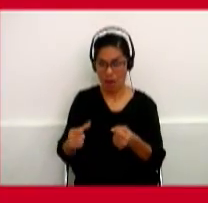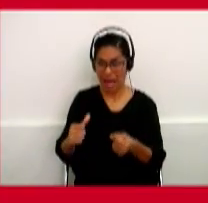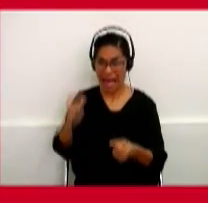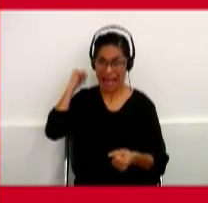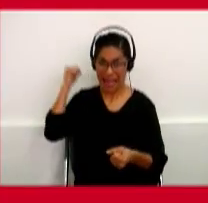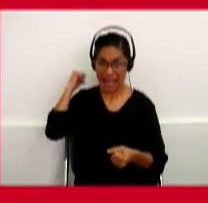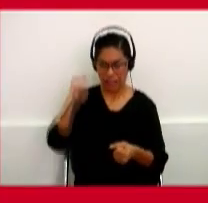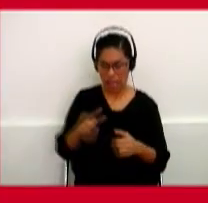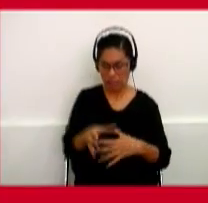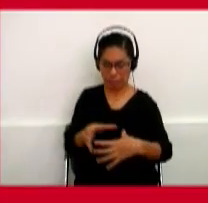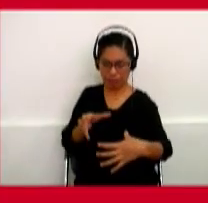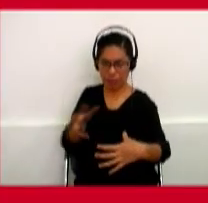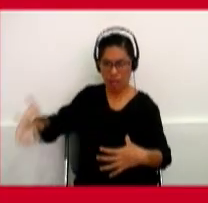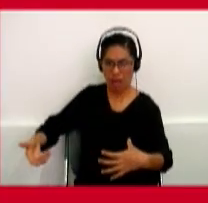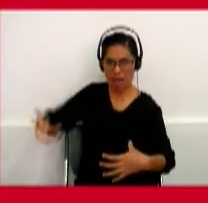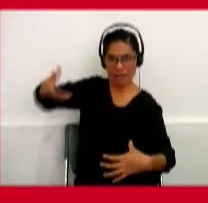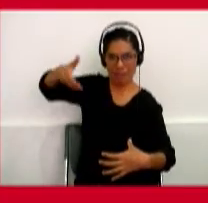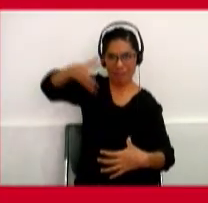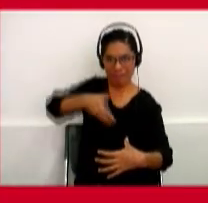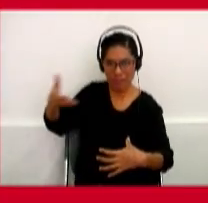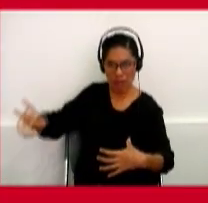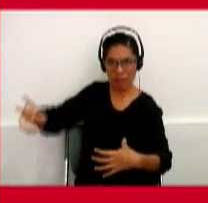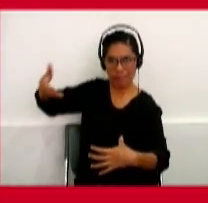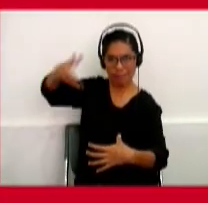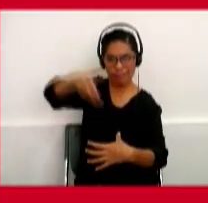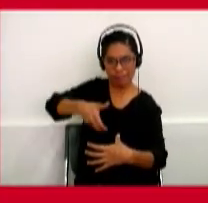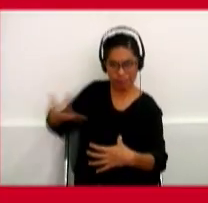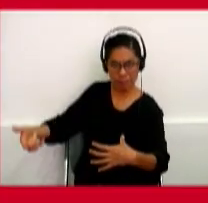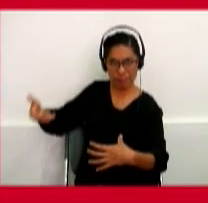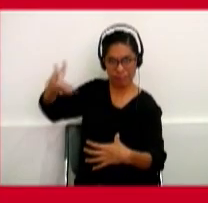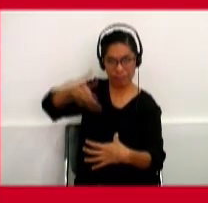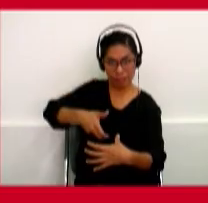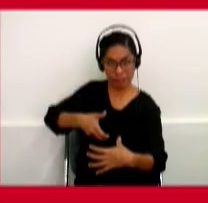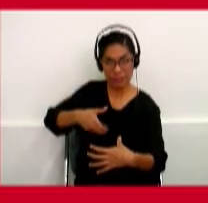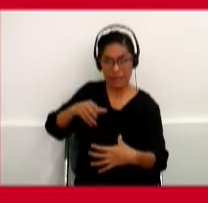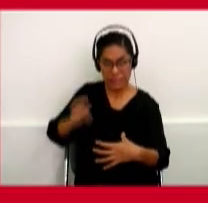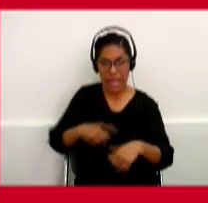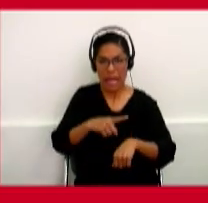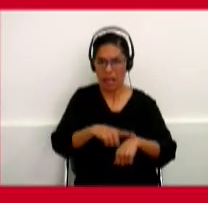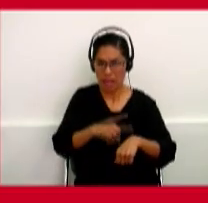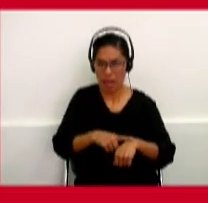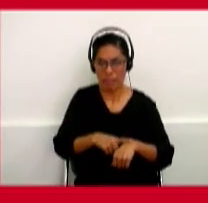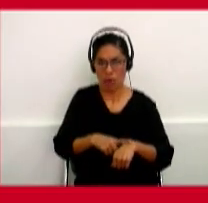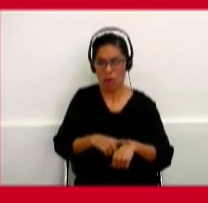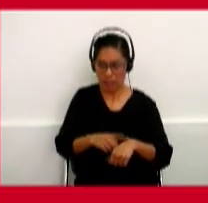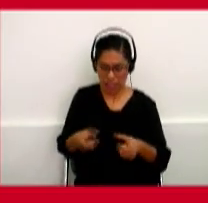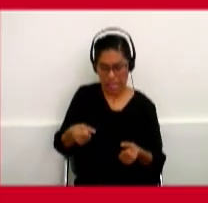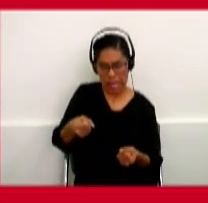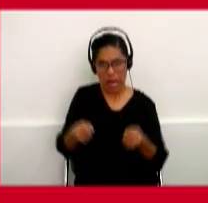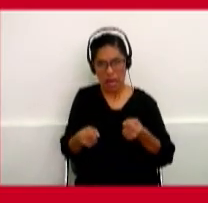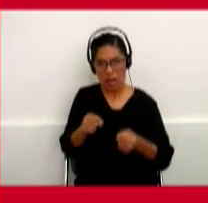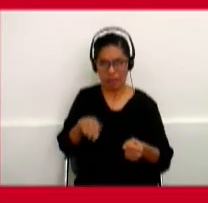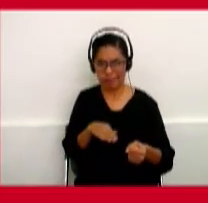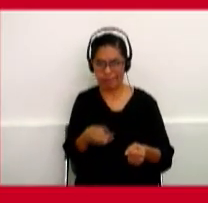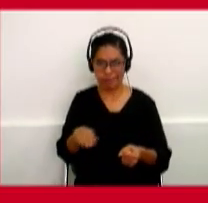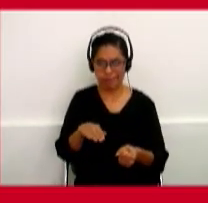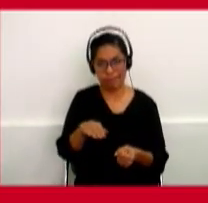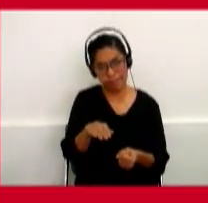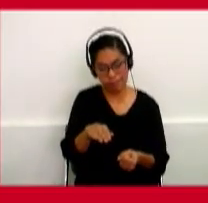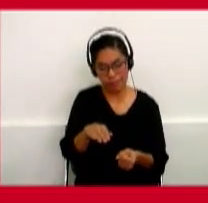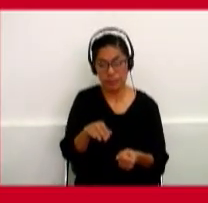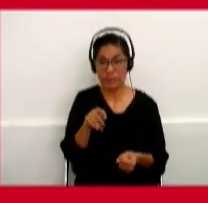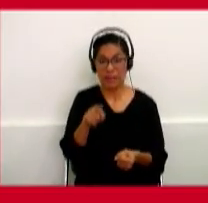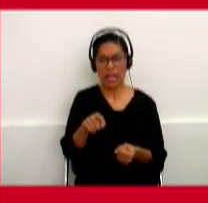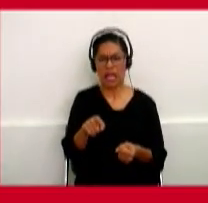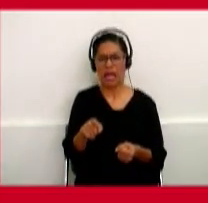puede generar su operación. En esta instancia, entonces, nosotros utilizamos datos de la aceleración para ver a todos los